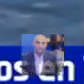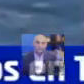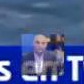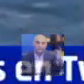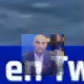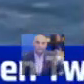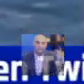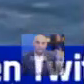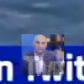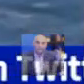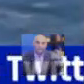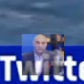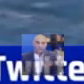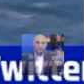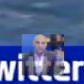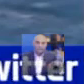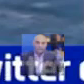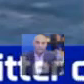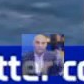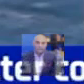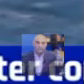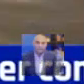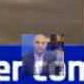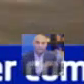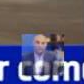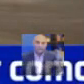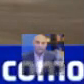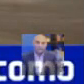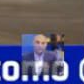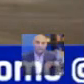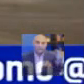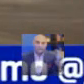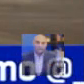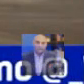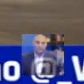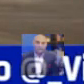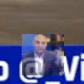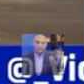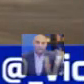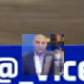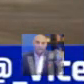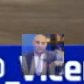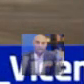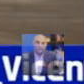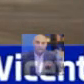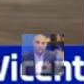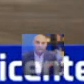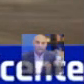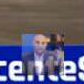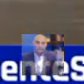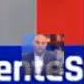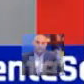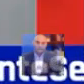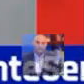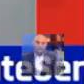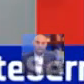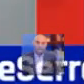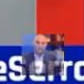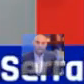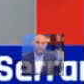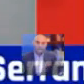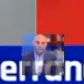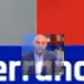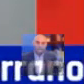Centroamérica. Se ha hecho en el Caribe, en los Andes, en Brasil, en Chile, en Río de